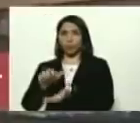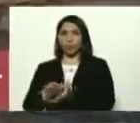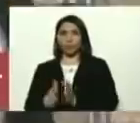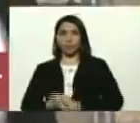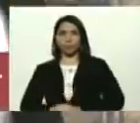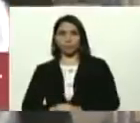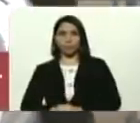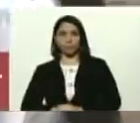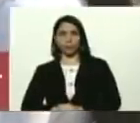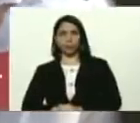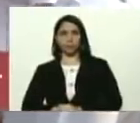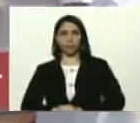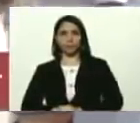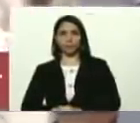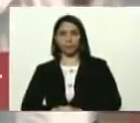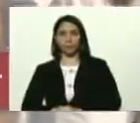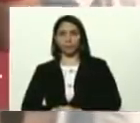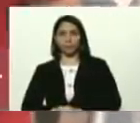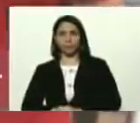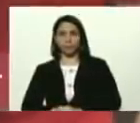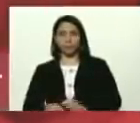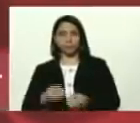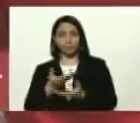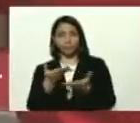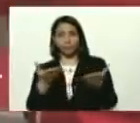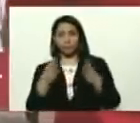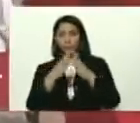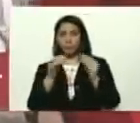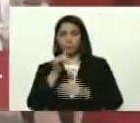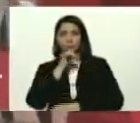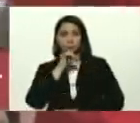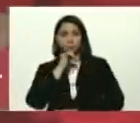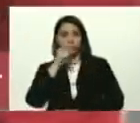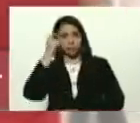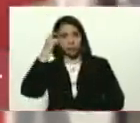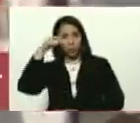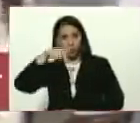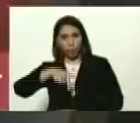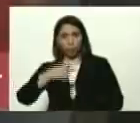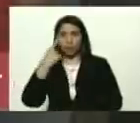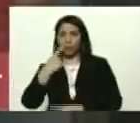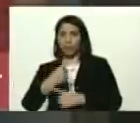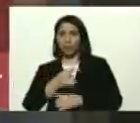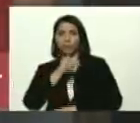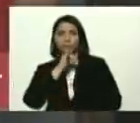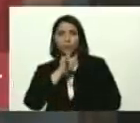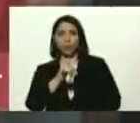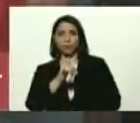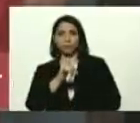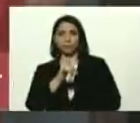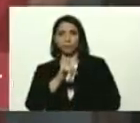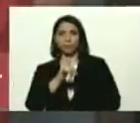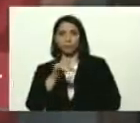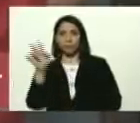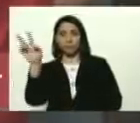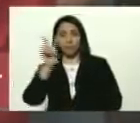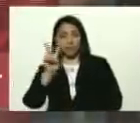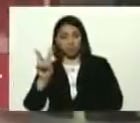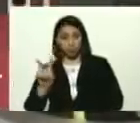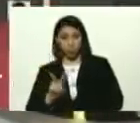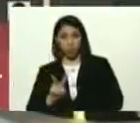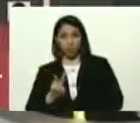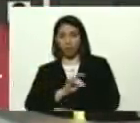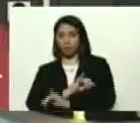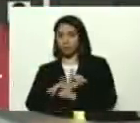Esparta. Bueno, estos son los casos para el día de hoy. Debemos reportar que Venezuela